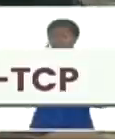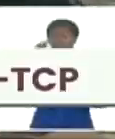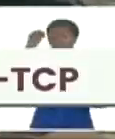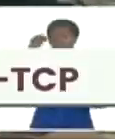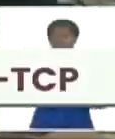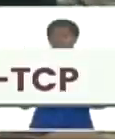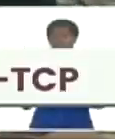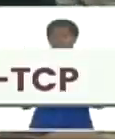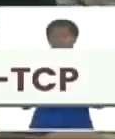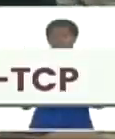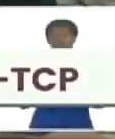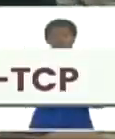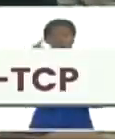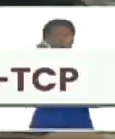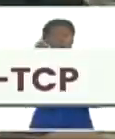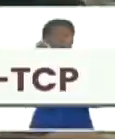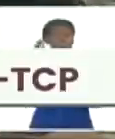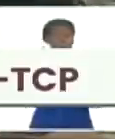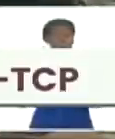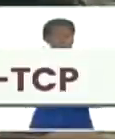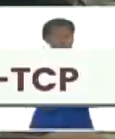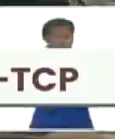Yo personalmente considero como ser humano